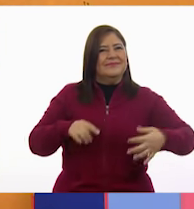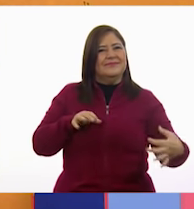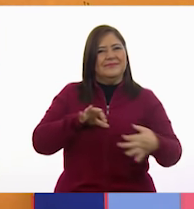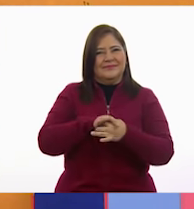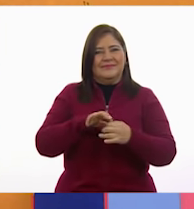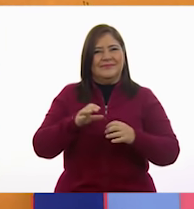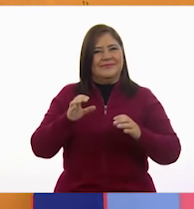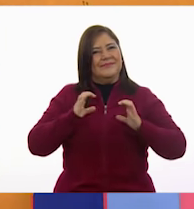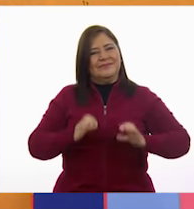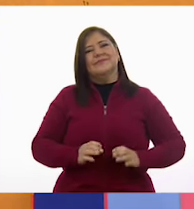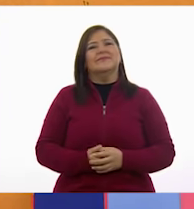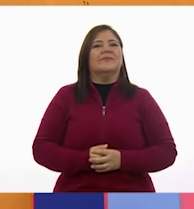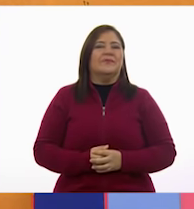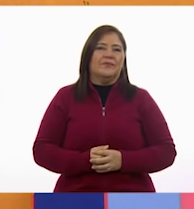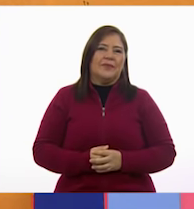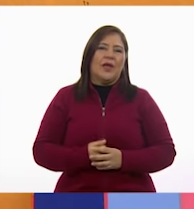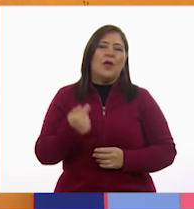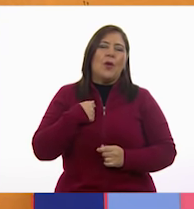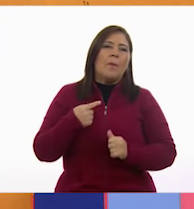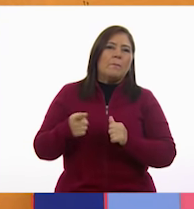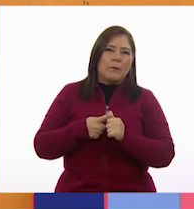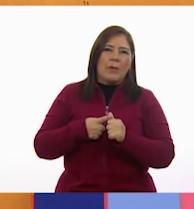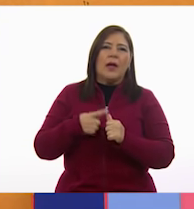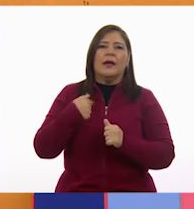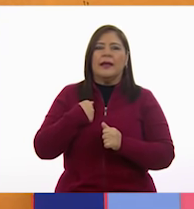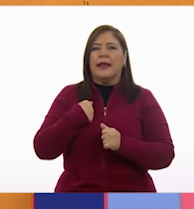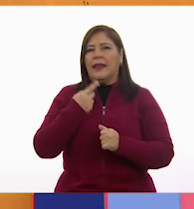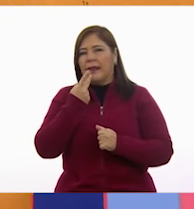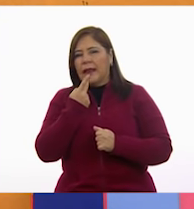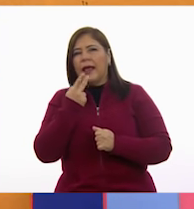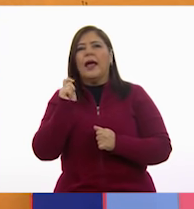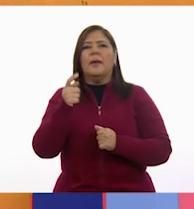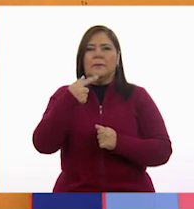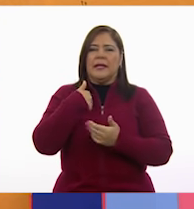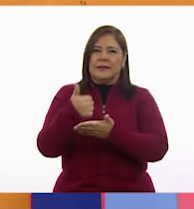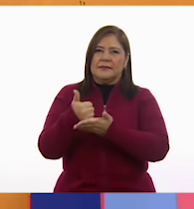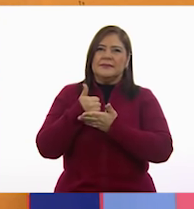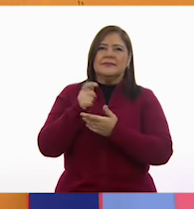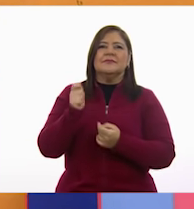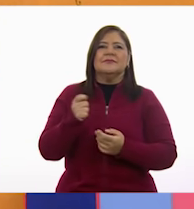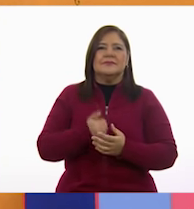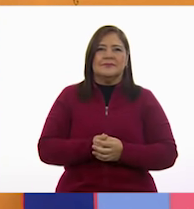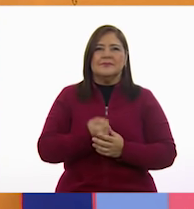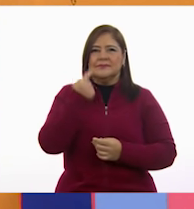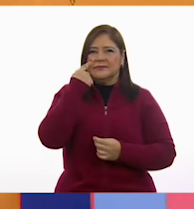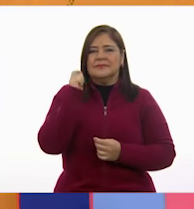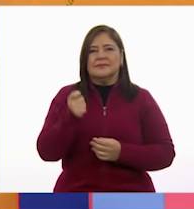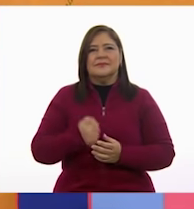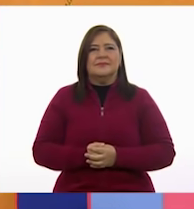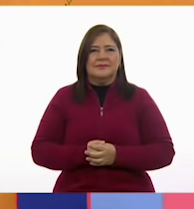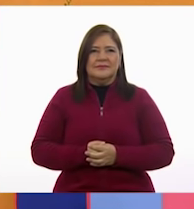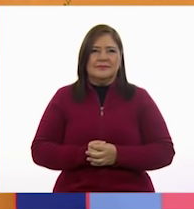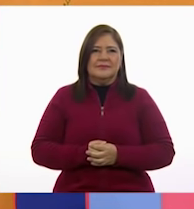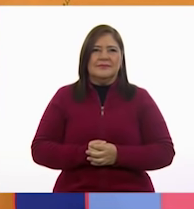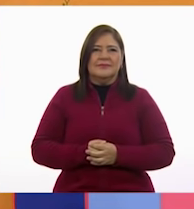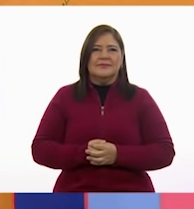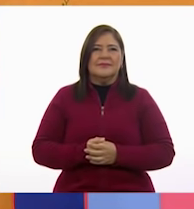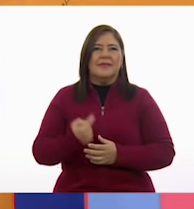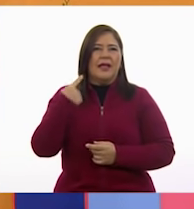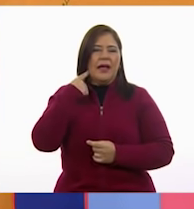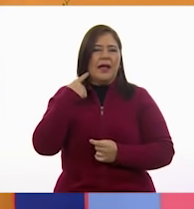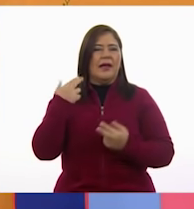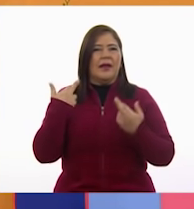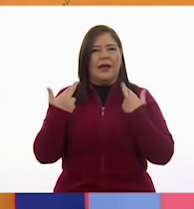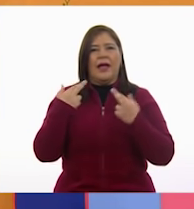¿me ayudas? Sí. Hago primero la letra y luego tú me ayudas como lo hemos estado haciendo. ¿De bien. Acuerdo? Entonces, vamos a hacer. Epo,